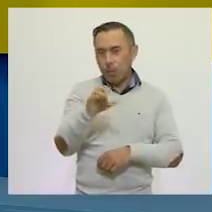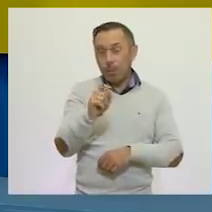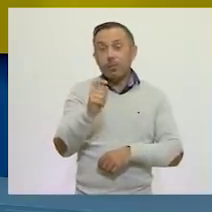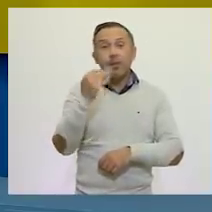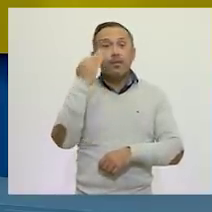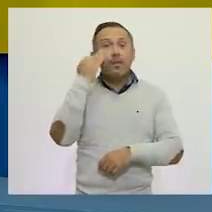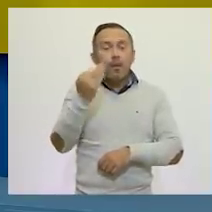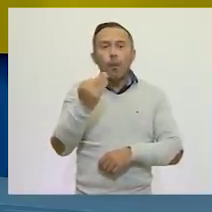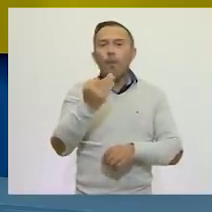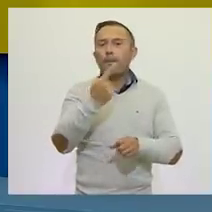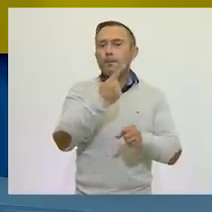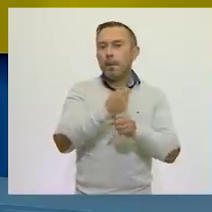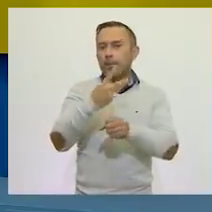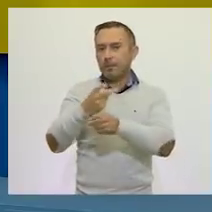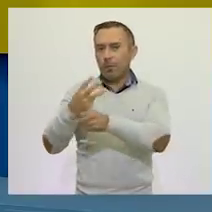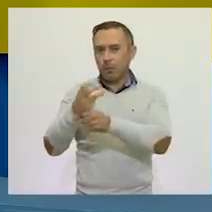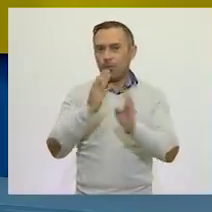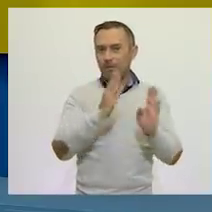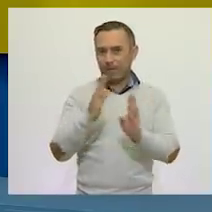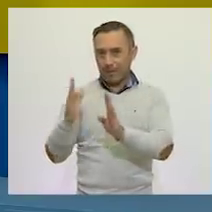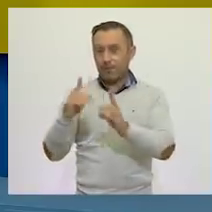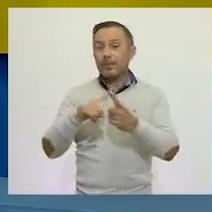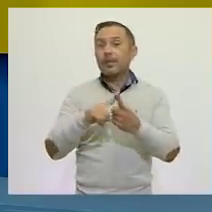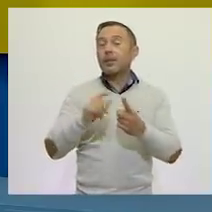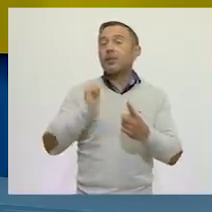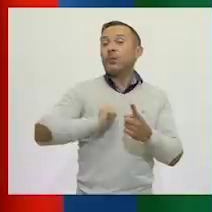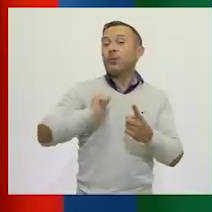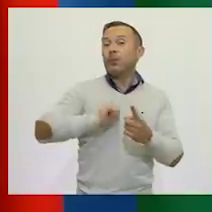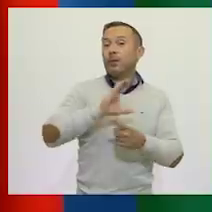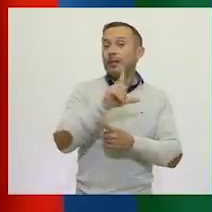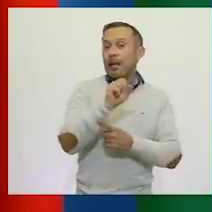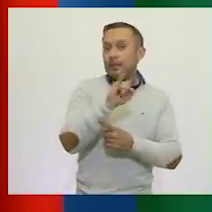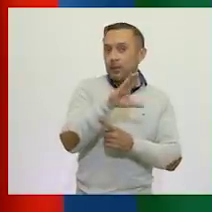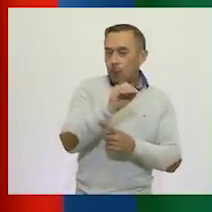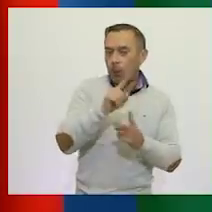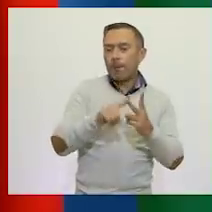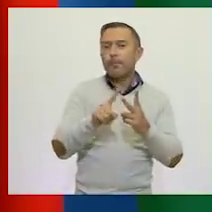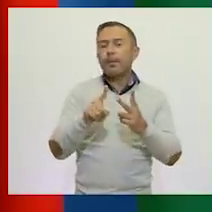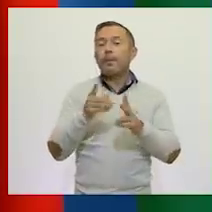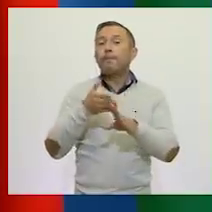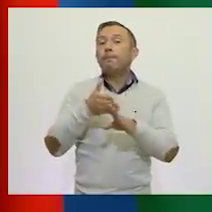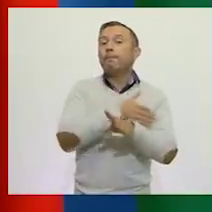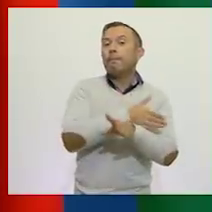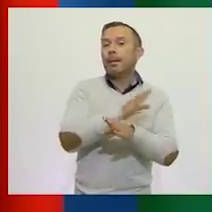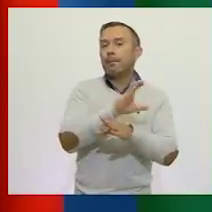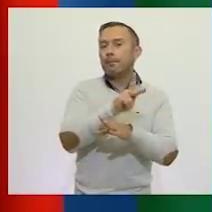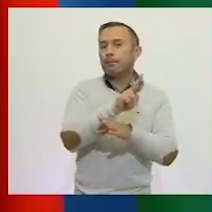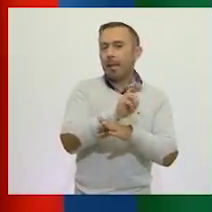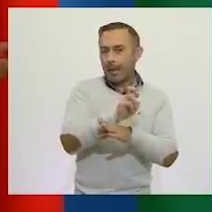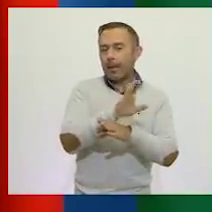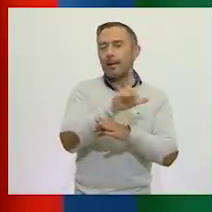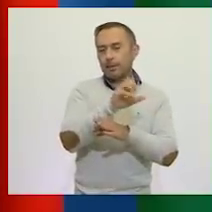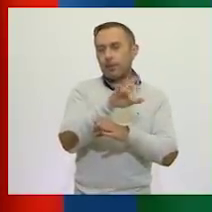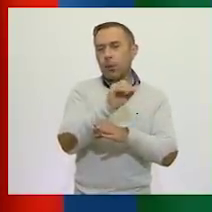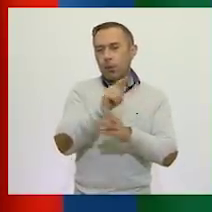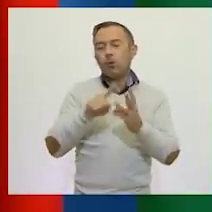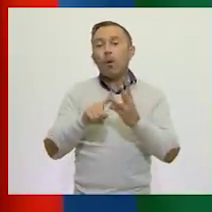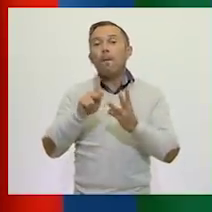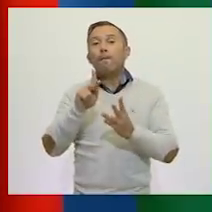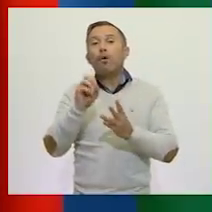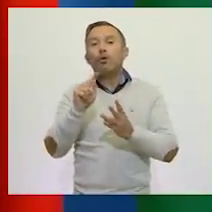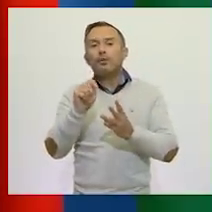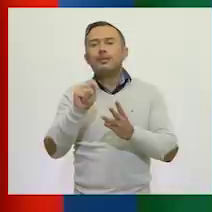fueron preclásico, clásico y posclásico. Claro, como vimos en las clases anteriores, el área cultural